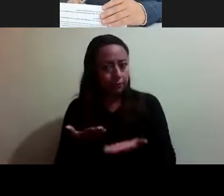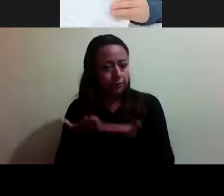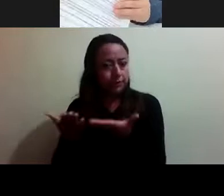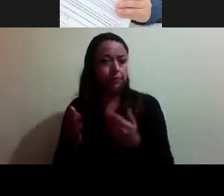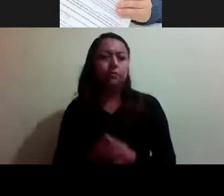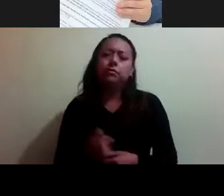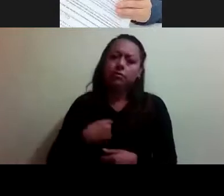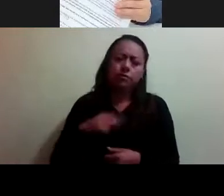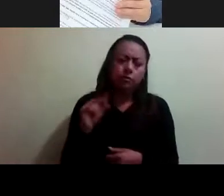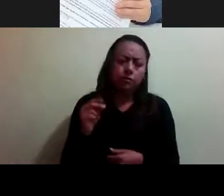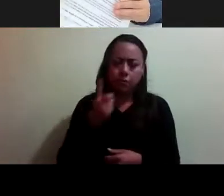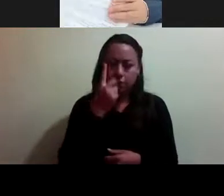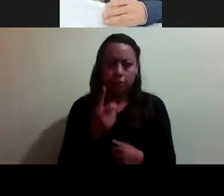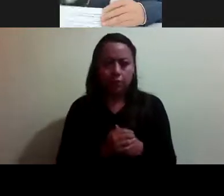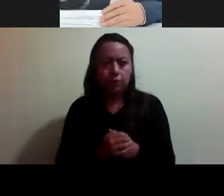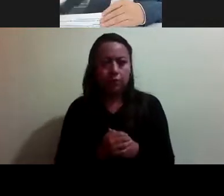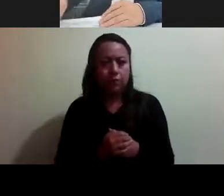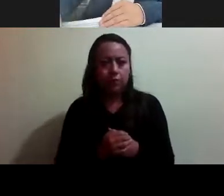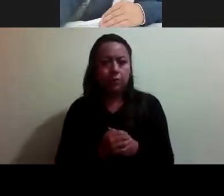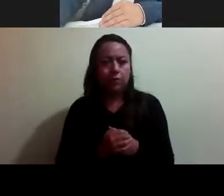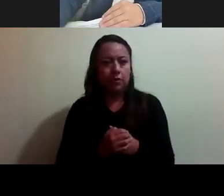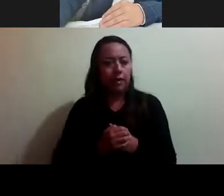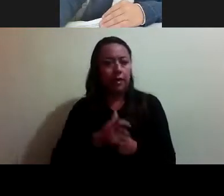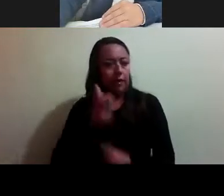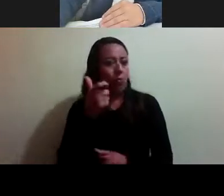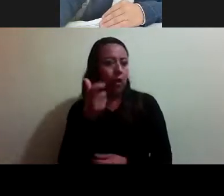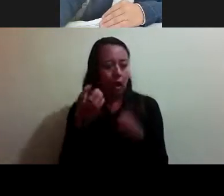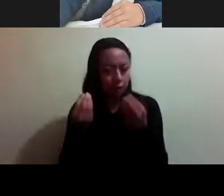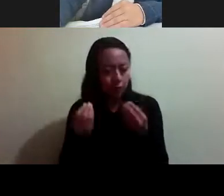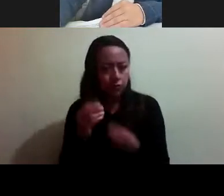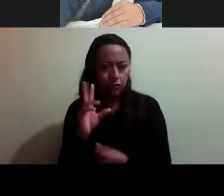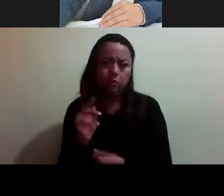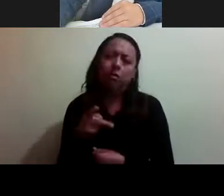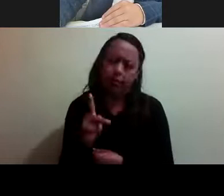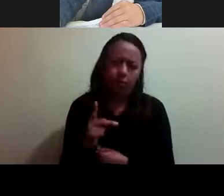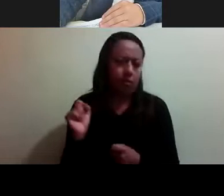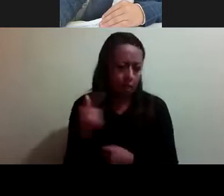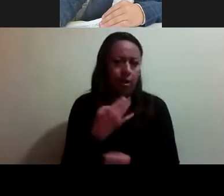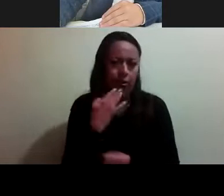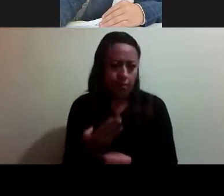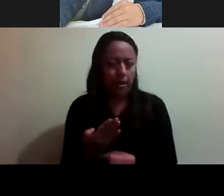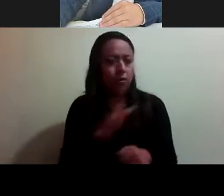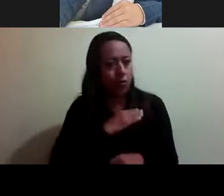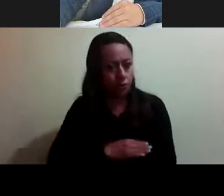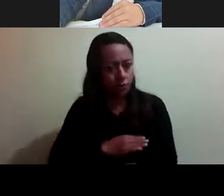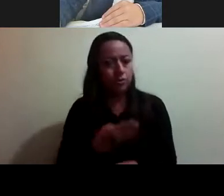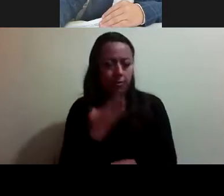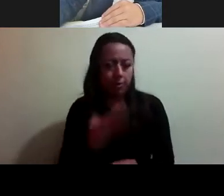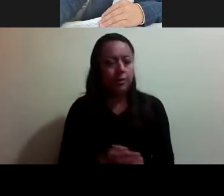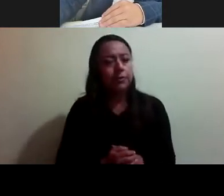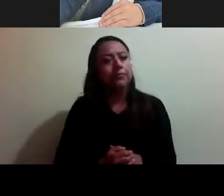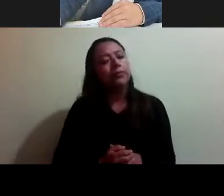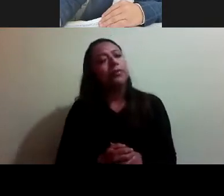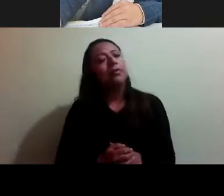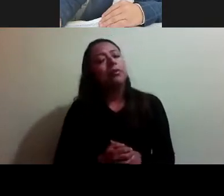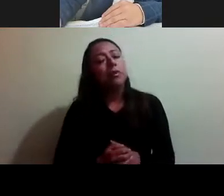con liquidaciones onerosas, pero que por lo menos tengan algo de cobertura. Antes de juzgar, porque